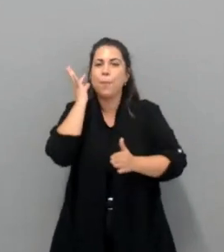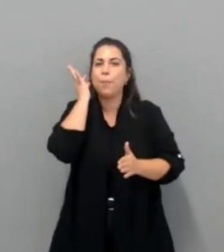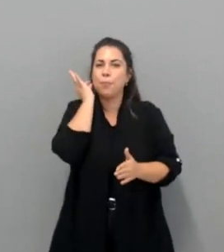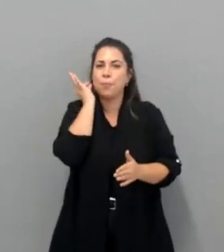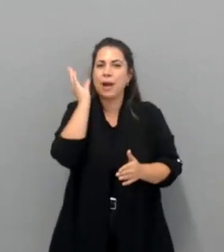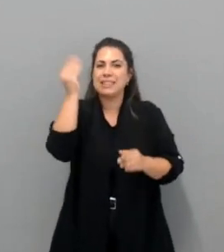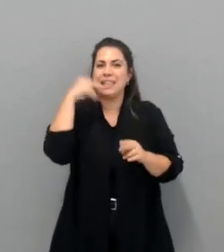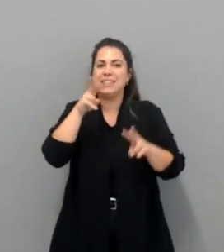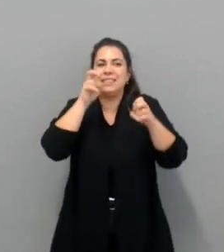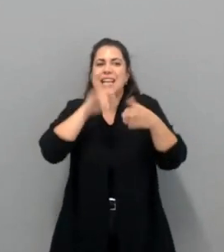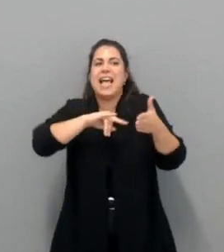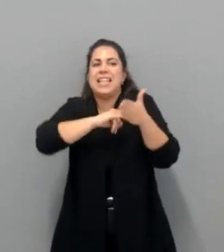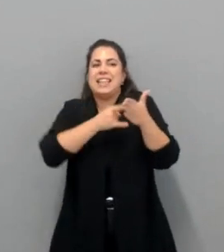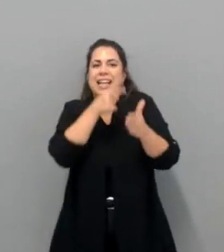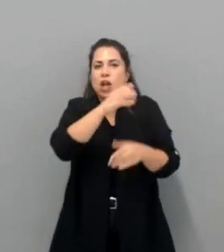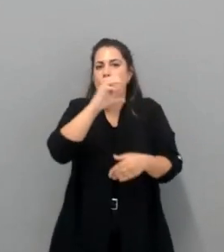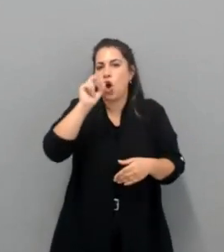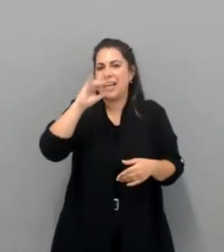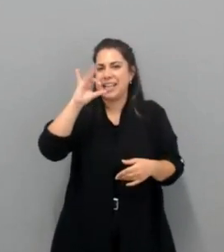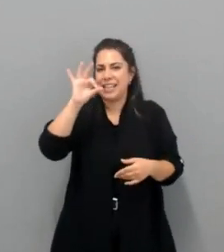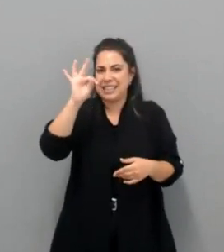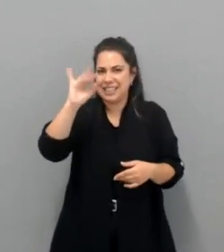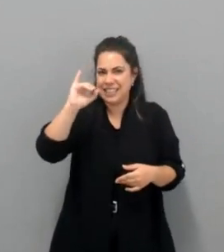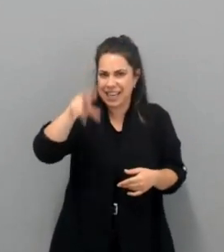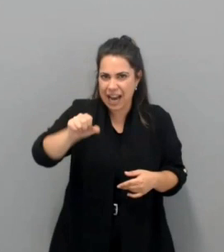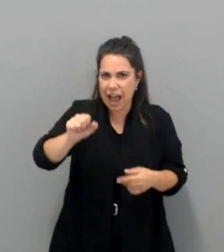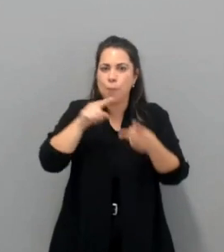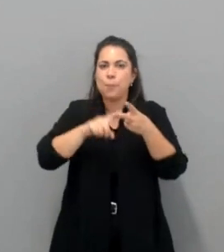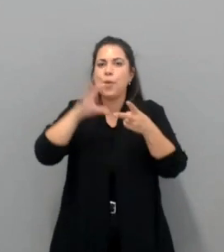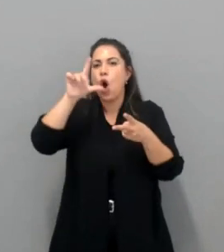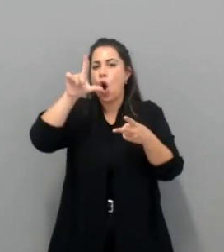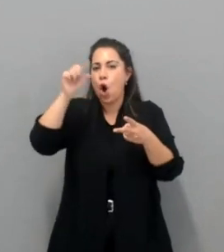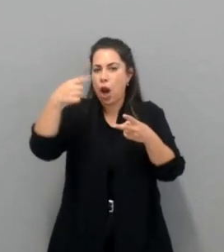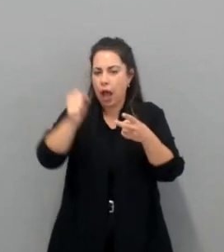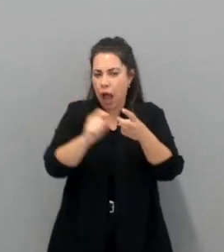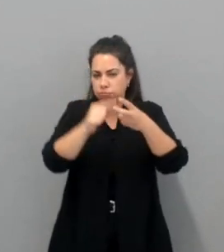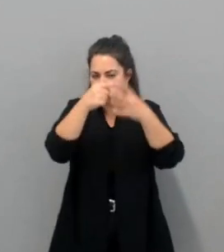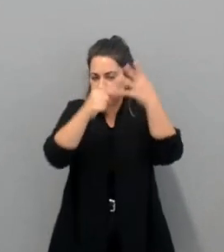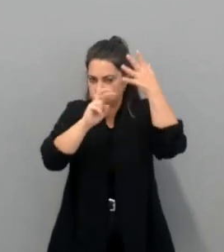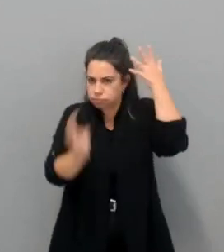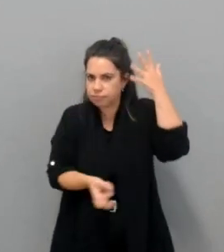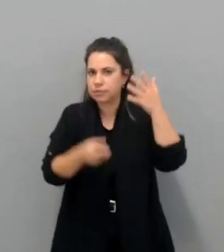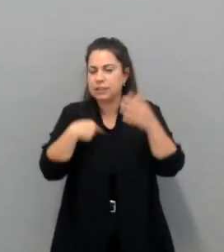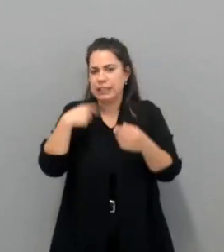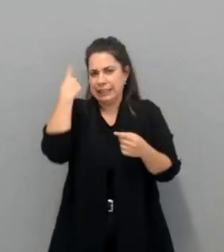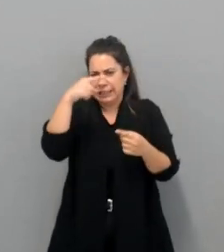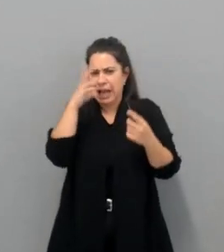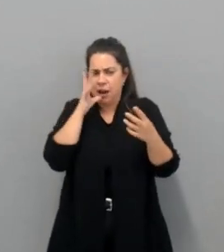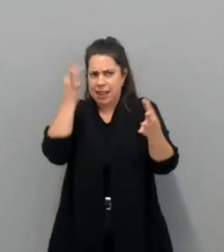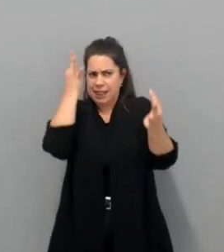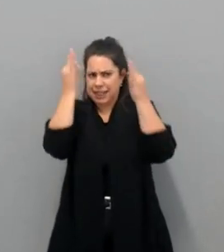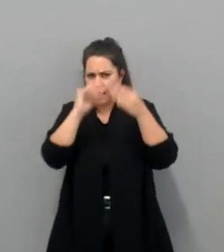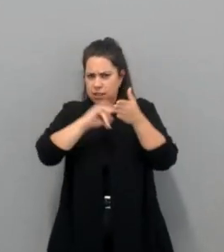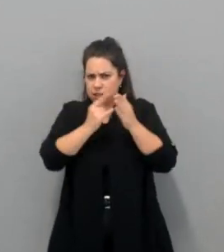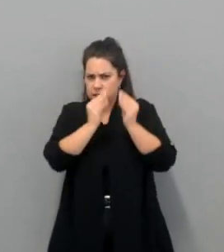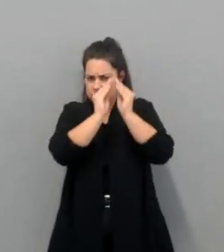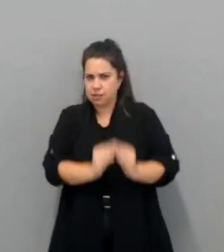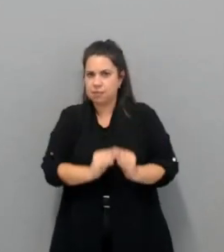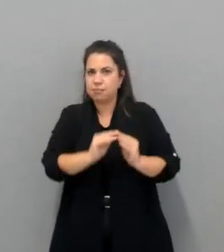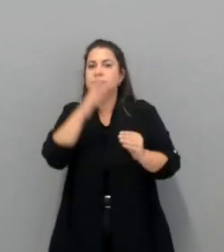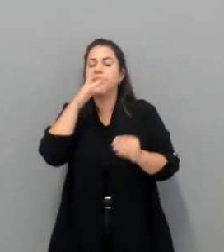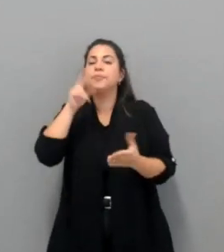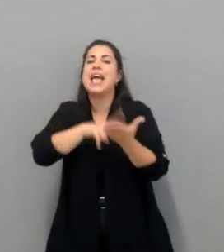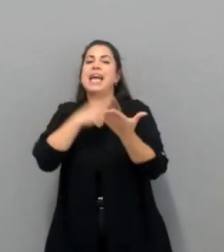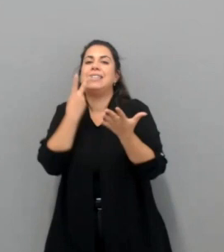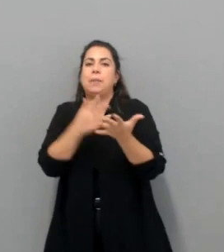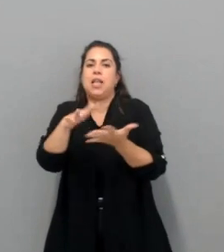la parte técnica, Cristina, Olga, Marta, están ultimando estos detalles, veréis a intérprete de lengua de